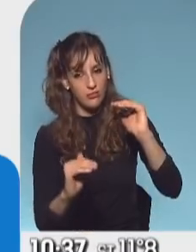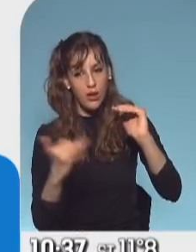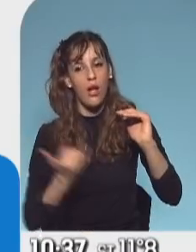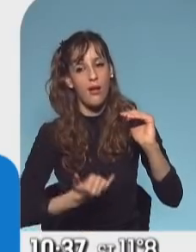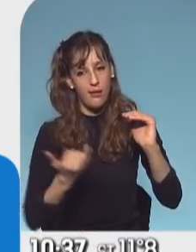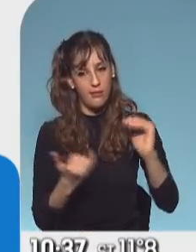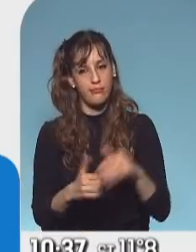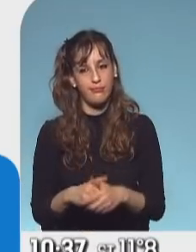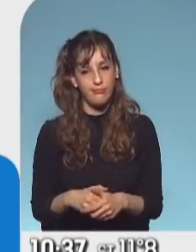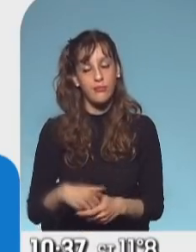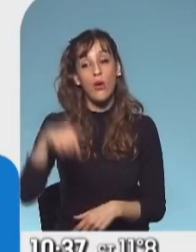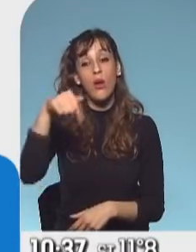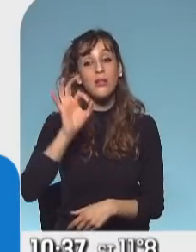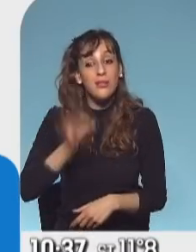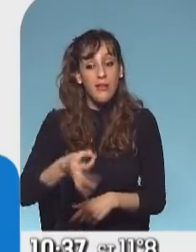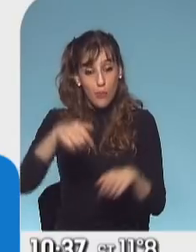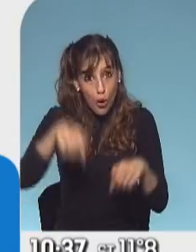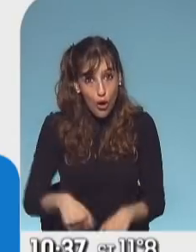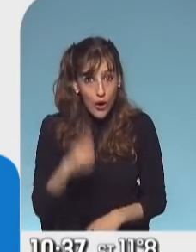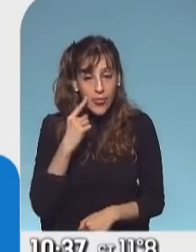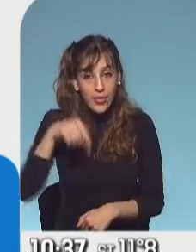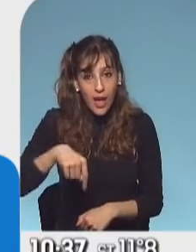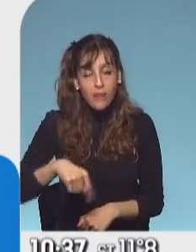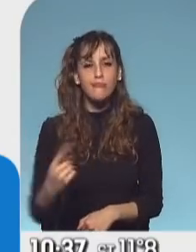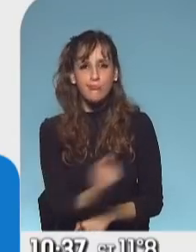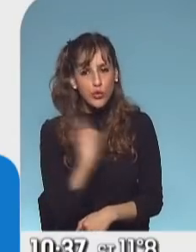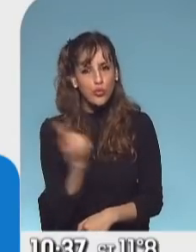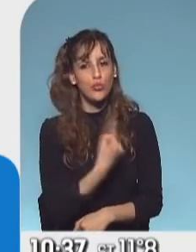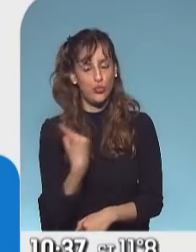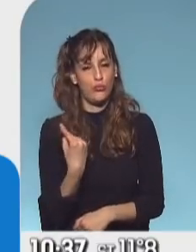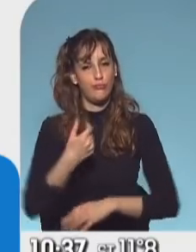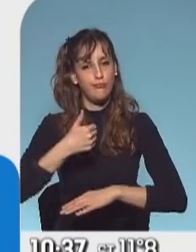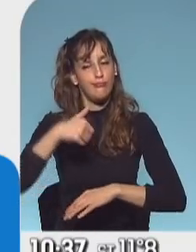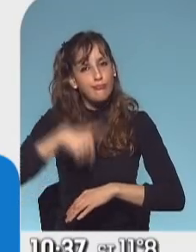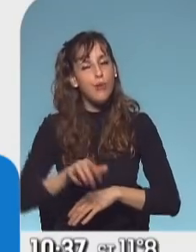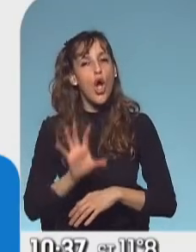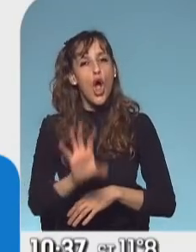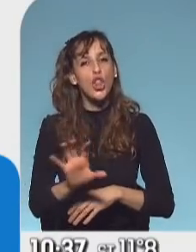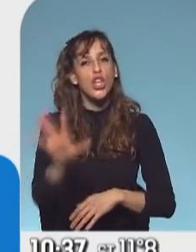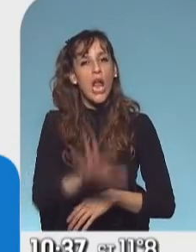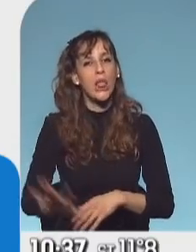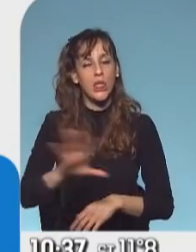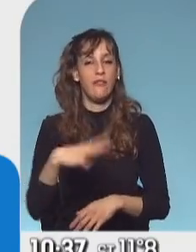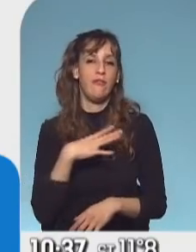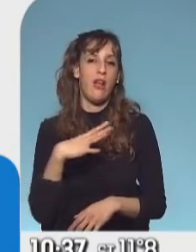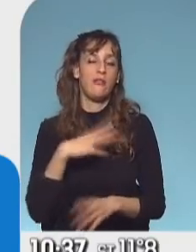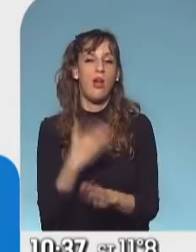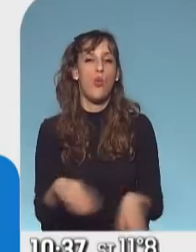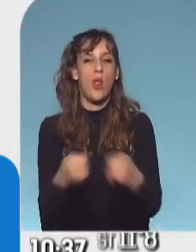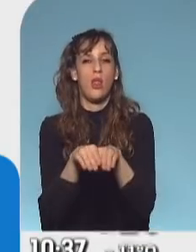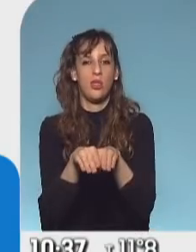Y sabemos que hoy estamos, además, en el continente más desigual del